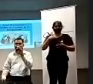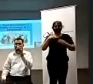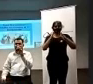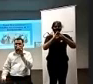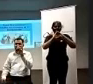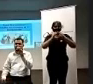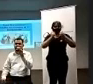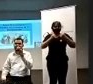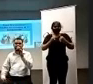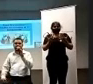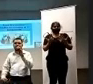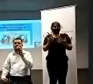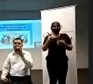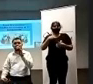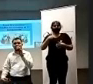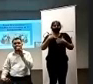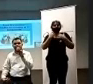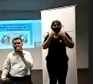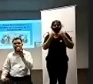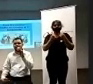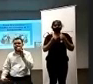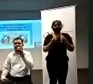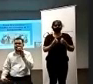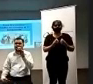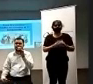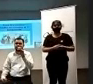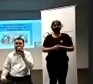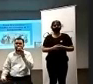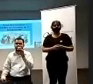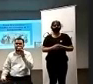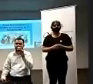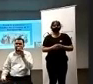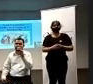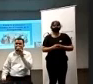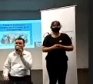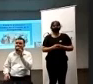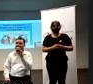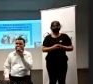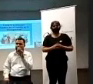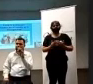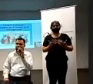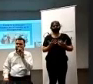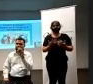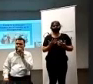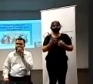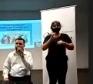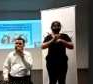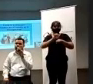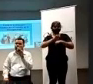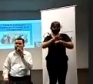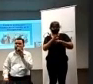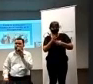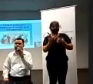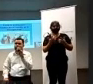voy a comprar, porque en el caso de la discapacidad visual necesitas tocar, no tenés otra.